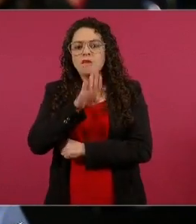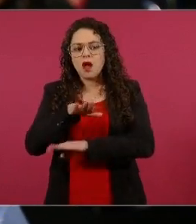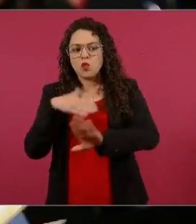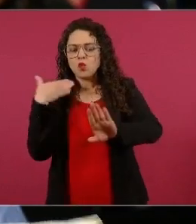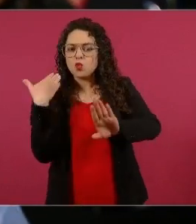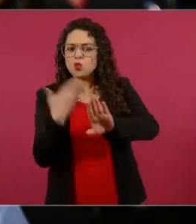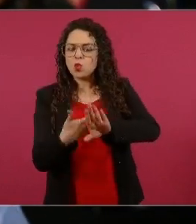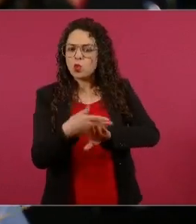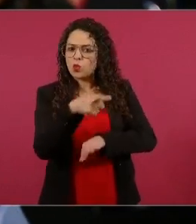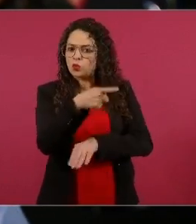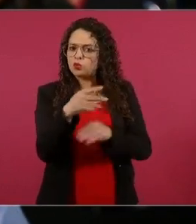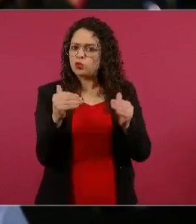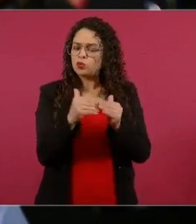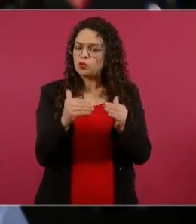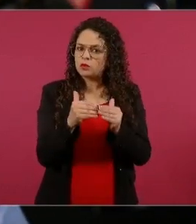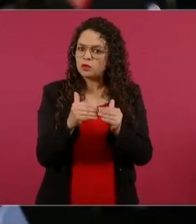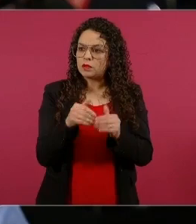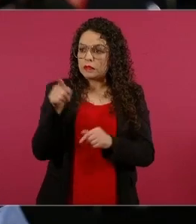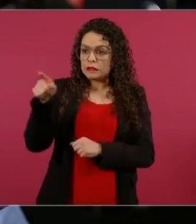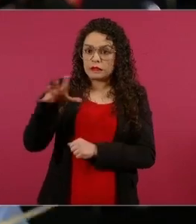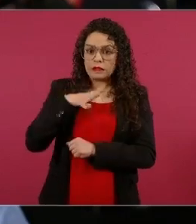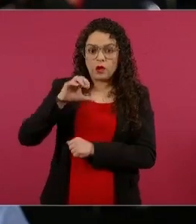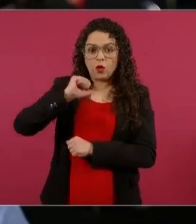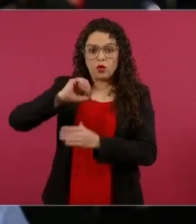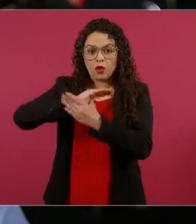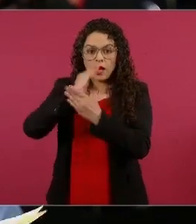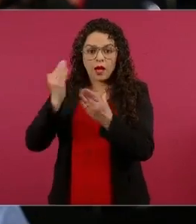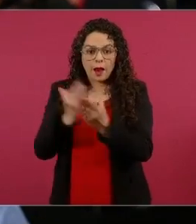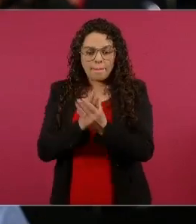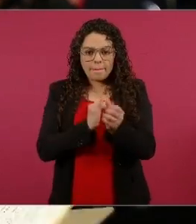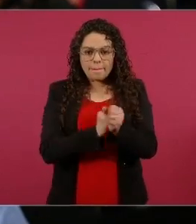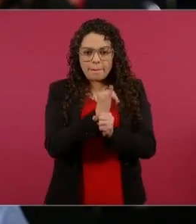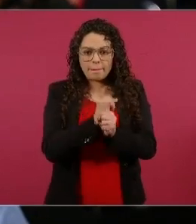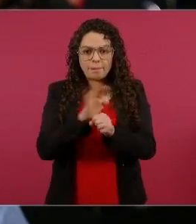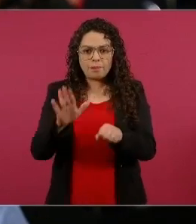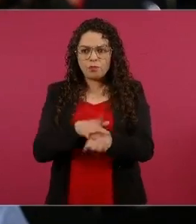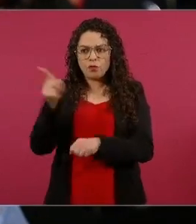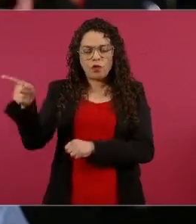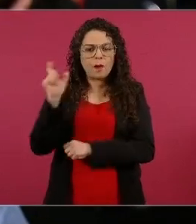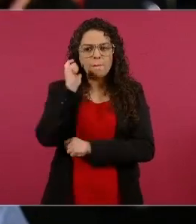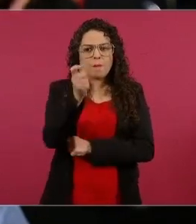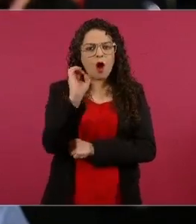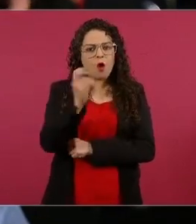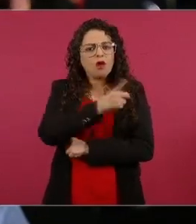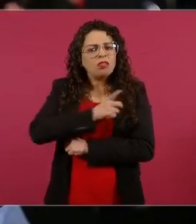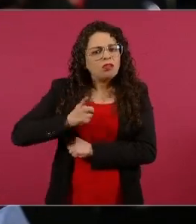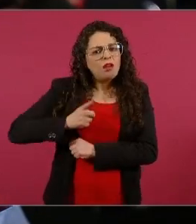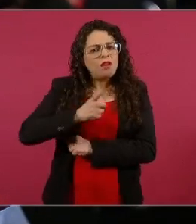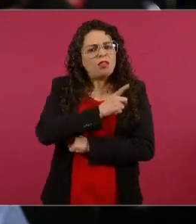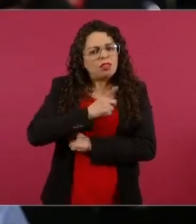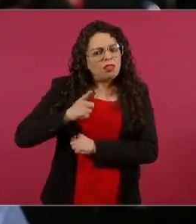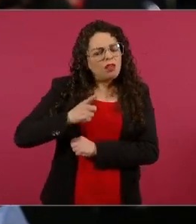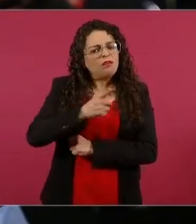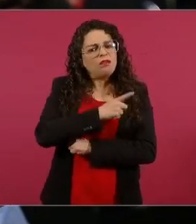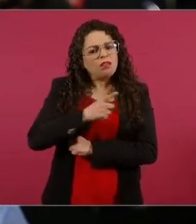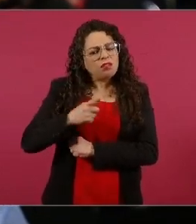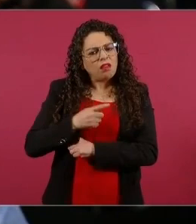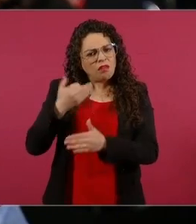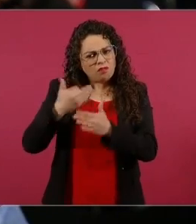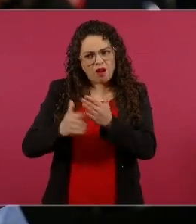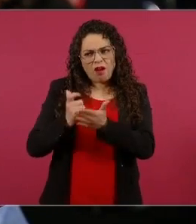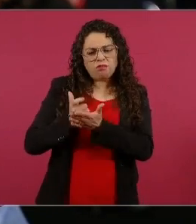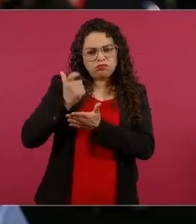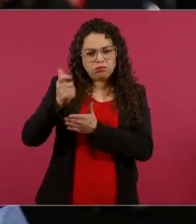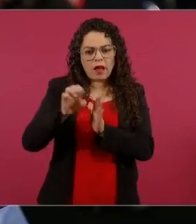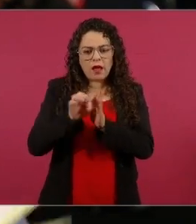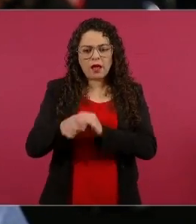también más carpetas de investigación por deudas que no ha pagado y no solamente él también familiares como Ana como